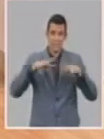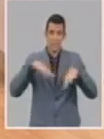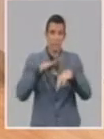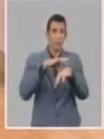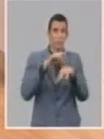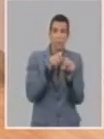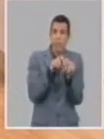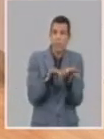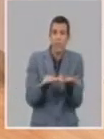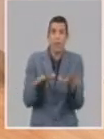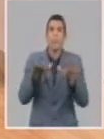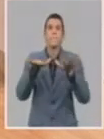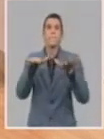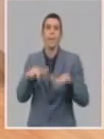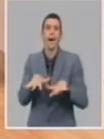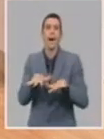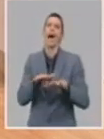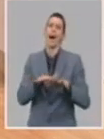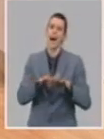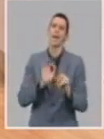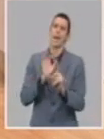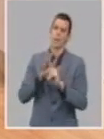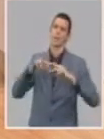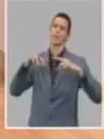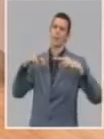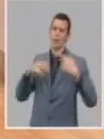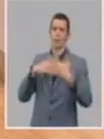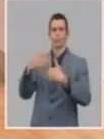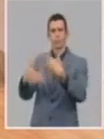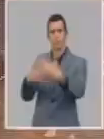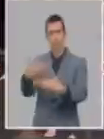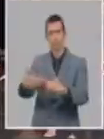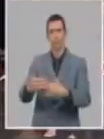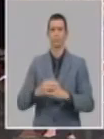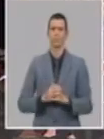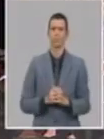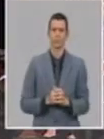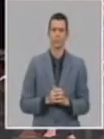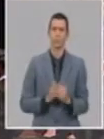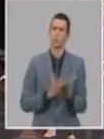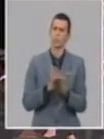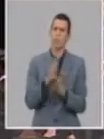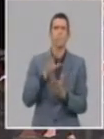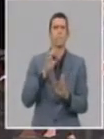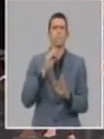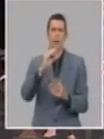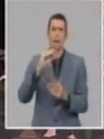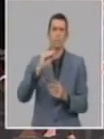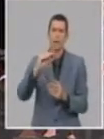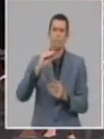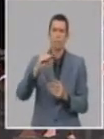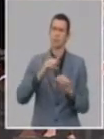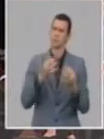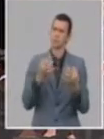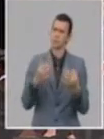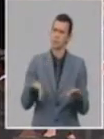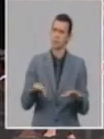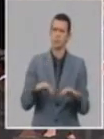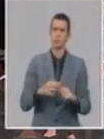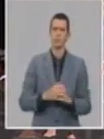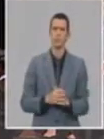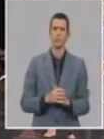oportunamente así también con los pagos ante las oficinas bancarias todos quedan aplazados